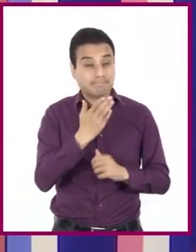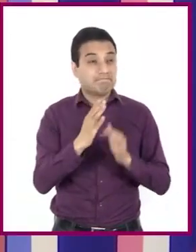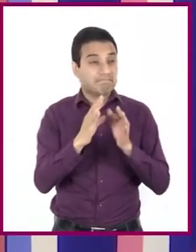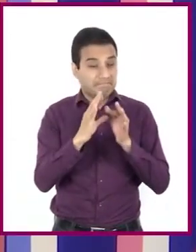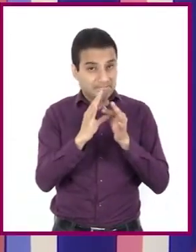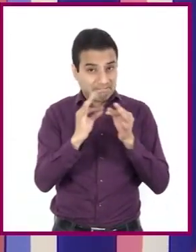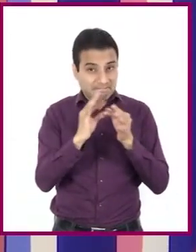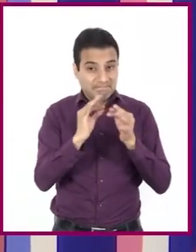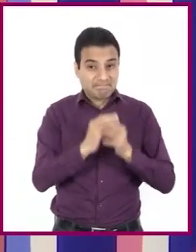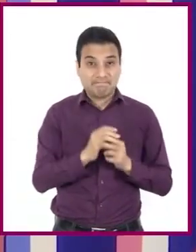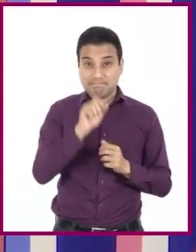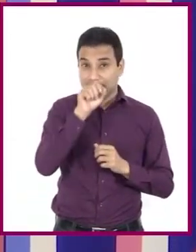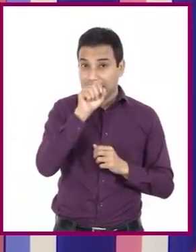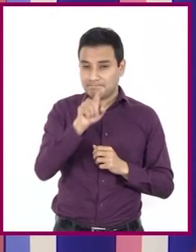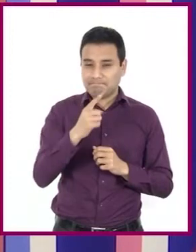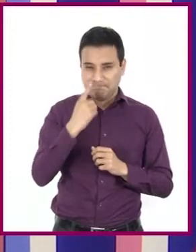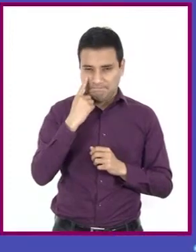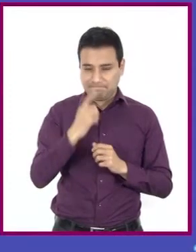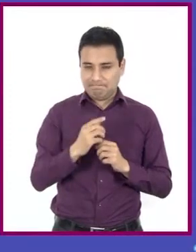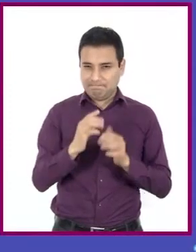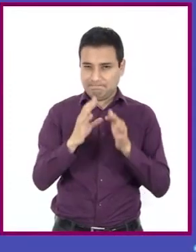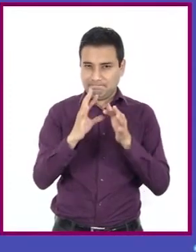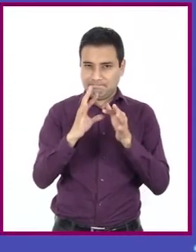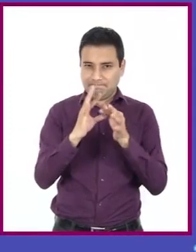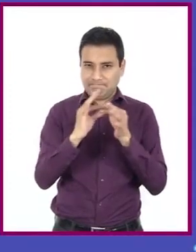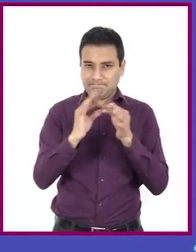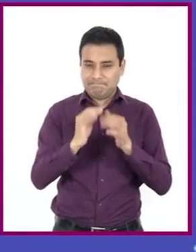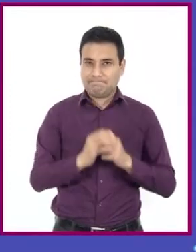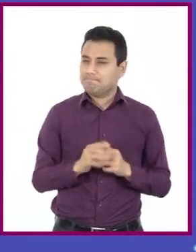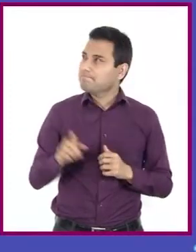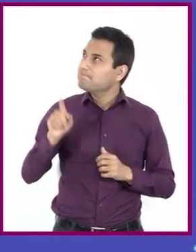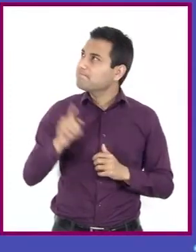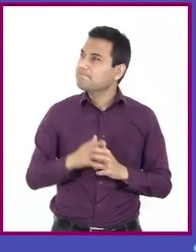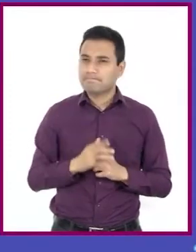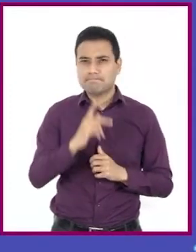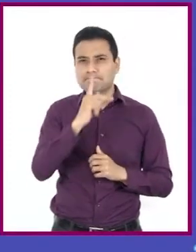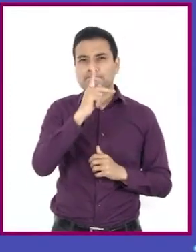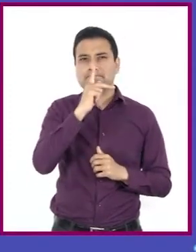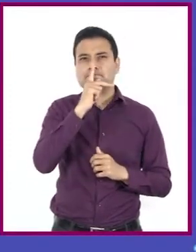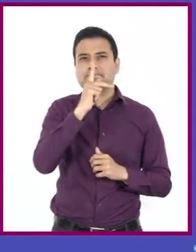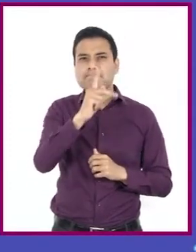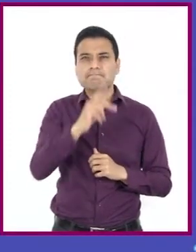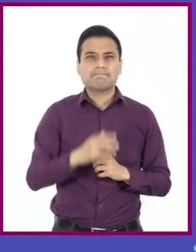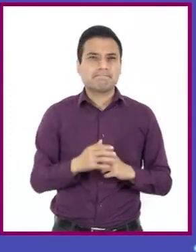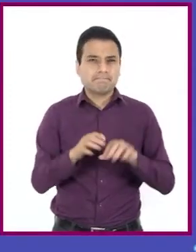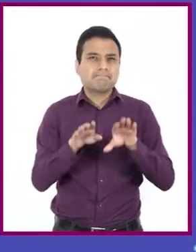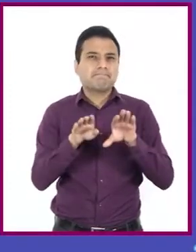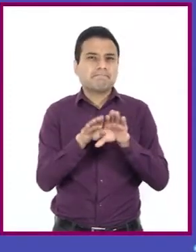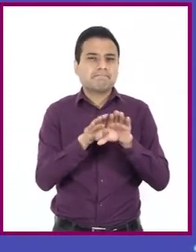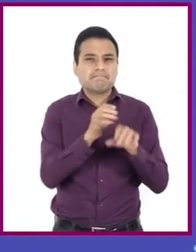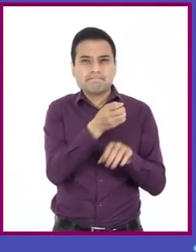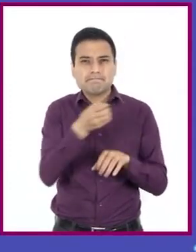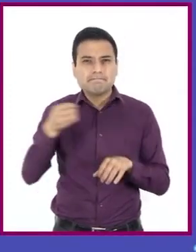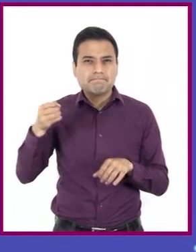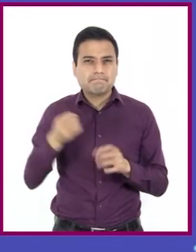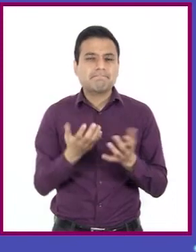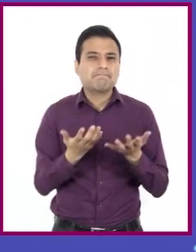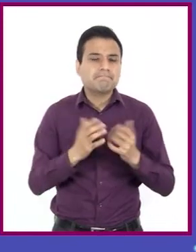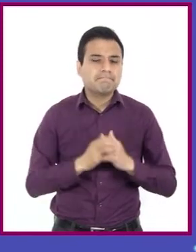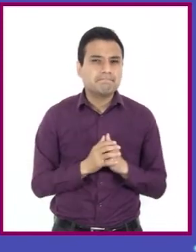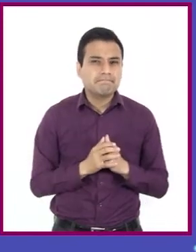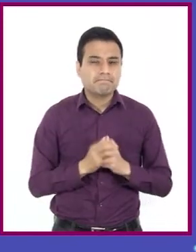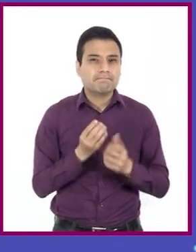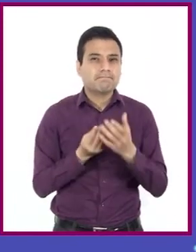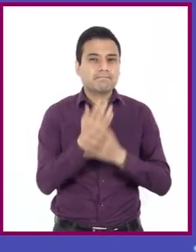observación. También sería importante recuperar cómo es la distribución de la palabra universo y las otras posibilidades de crear